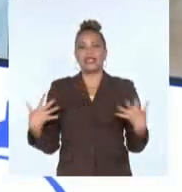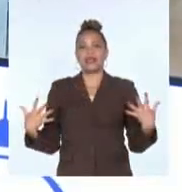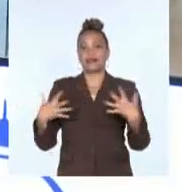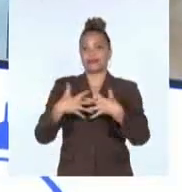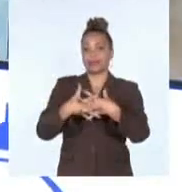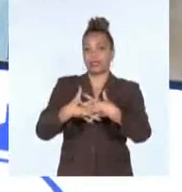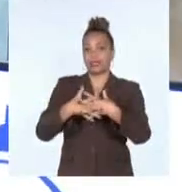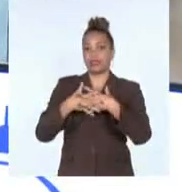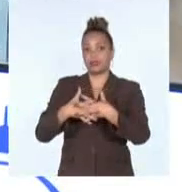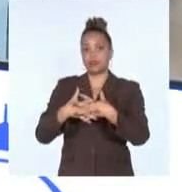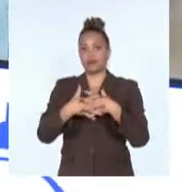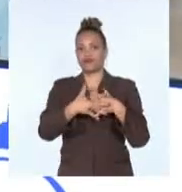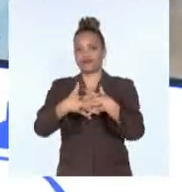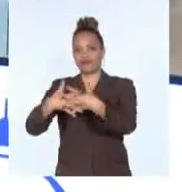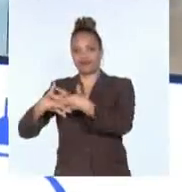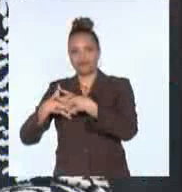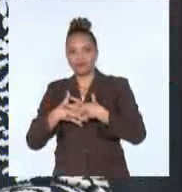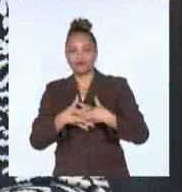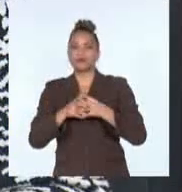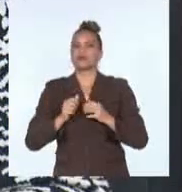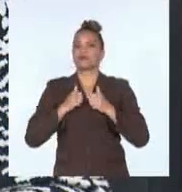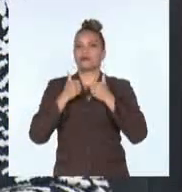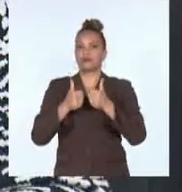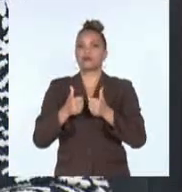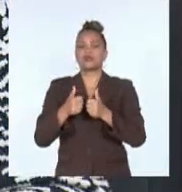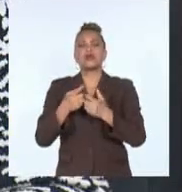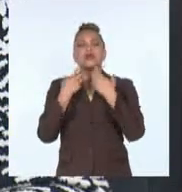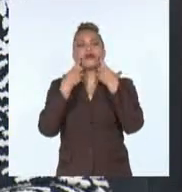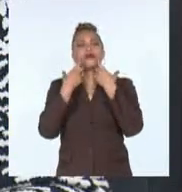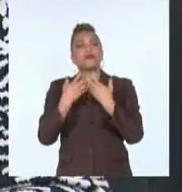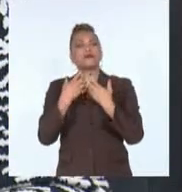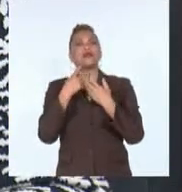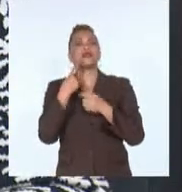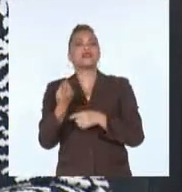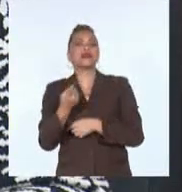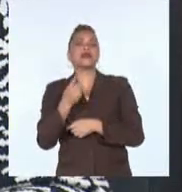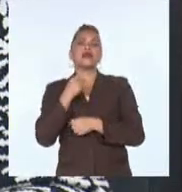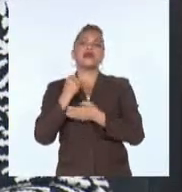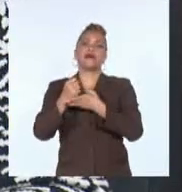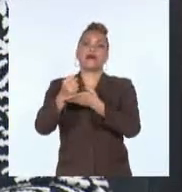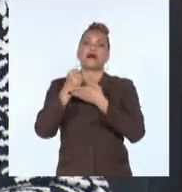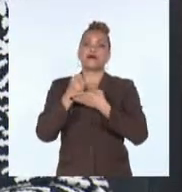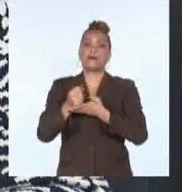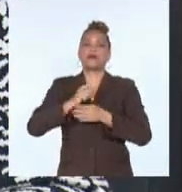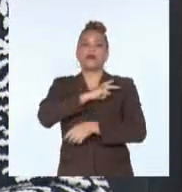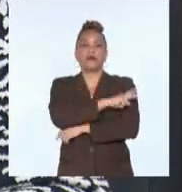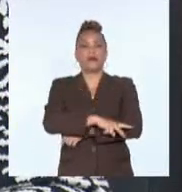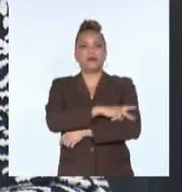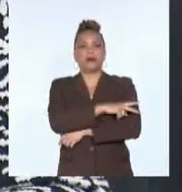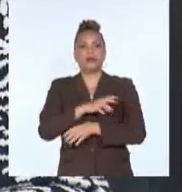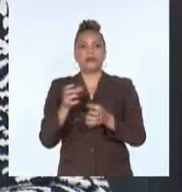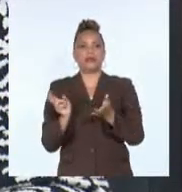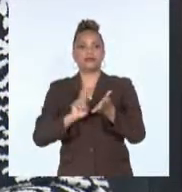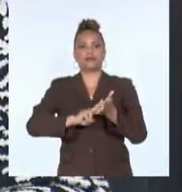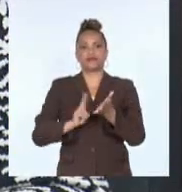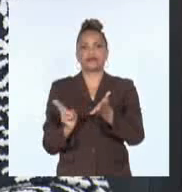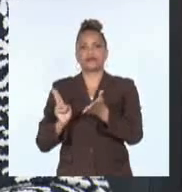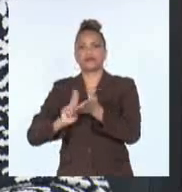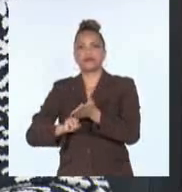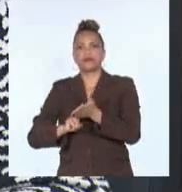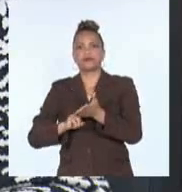en un muy buen nivel. Es muy importante tener también el apoyo de estos países en organizaciones tales como la